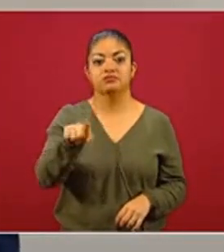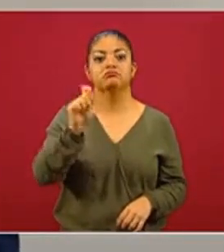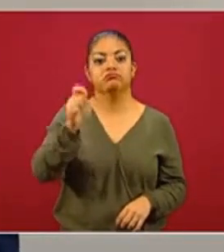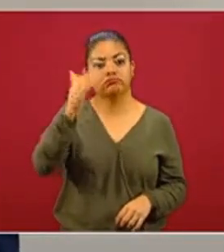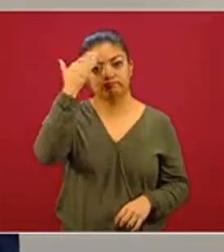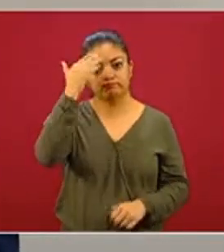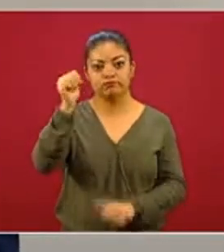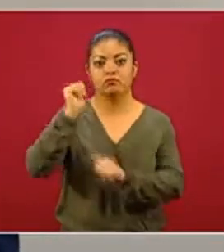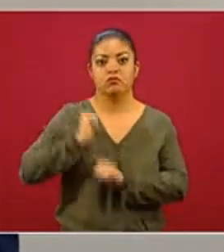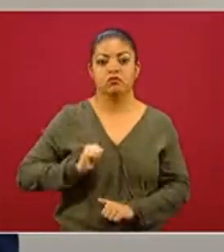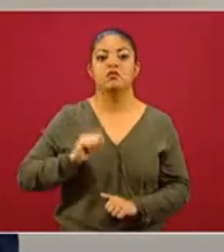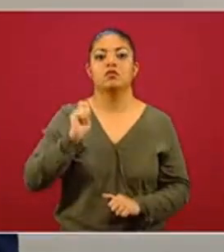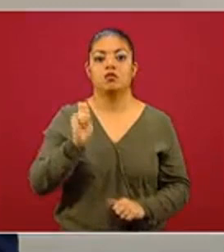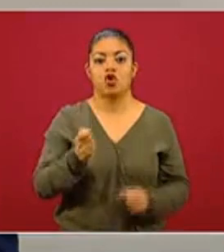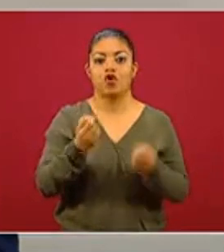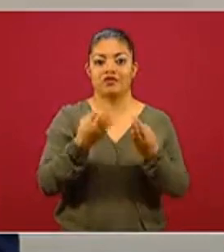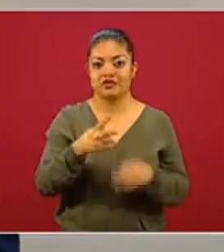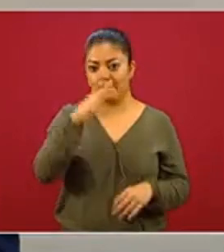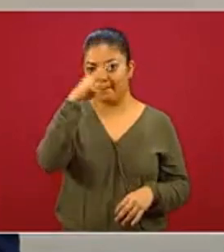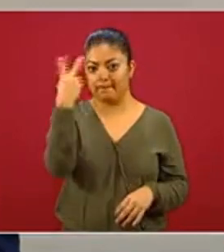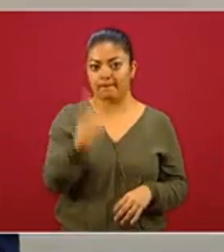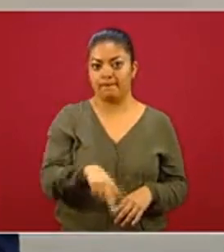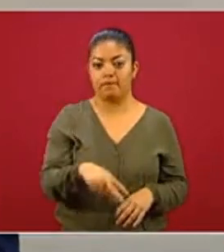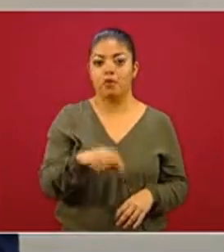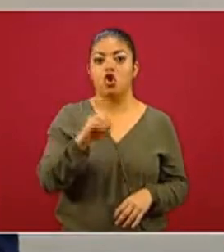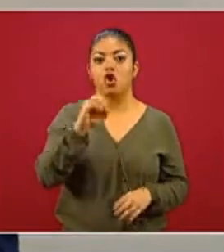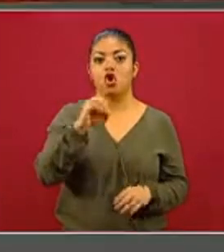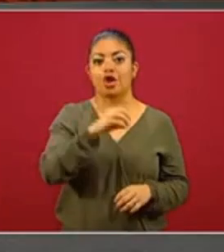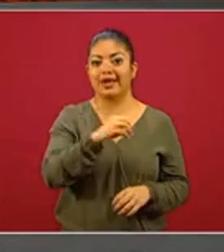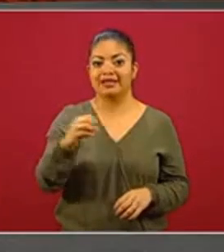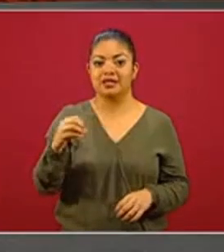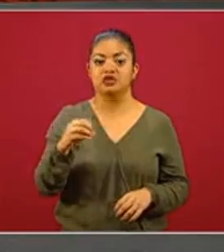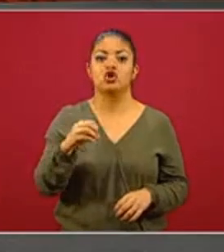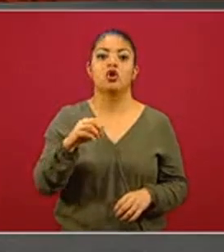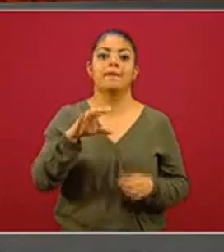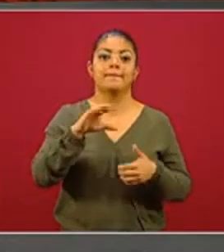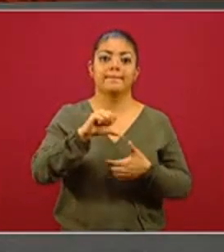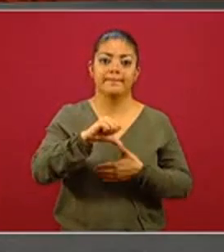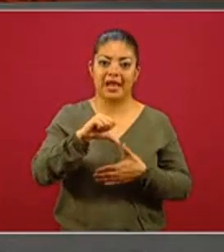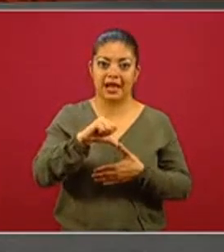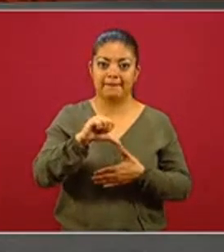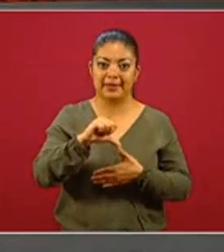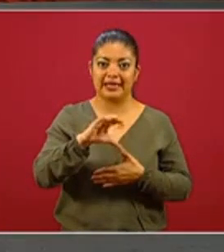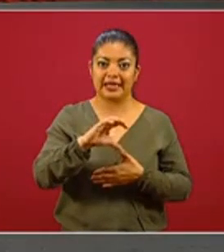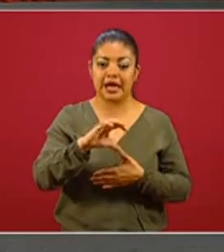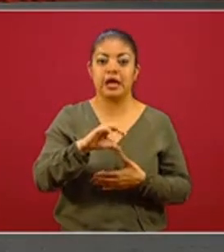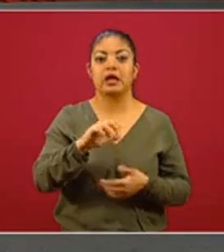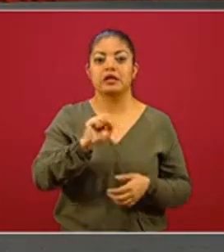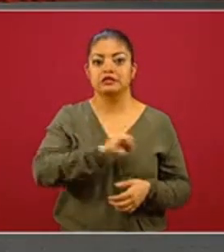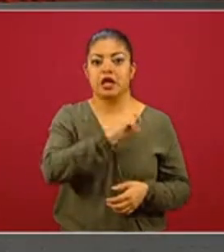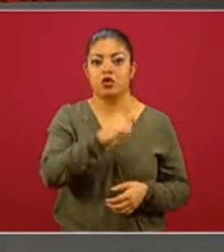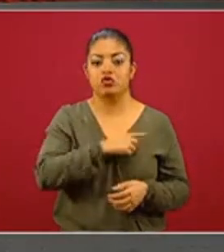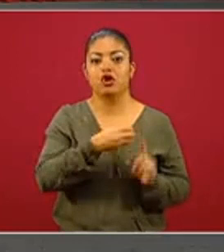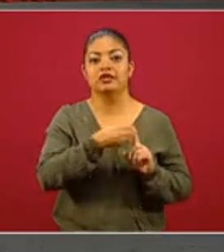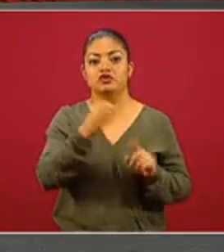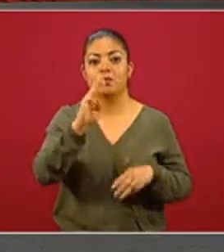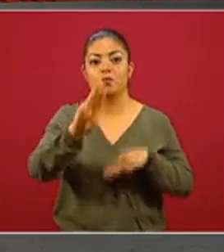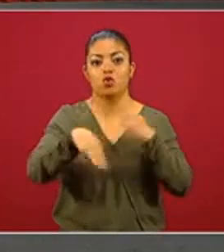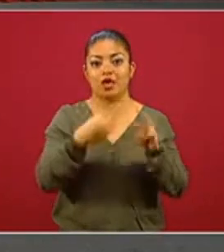titular de la oficina en México de la Organización Panamericana de la Salud, Organización Mundial de la Salud. Bienvenido,